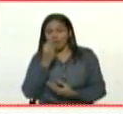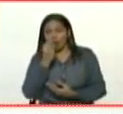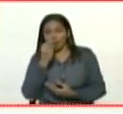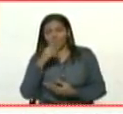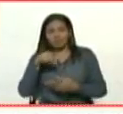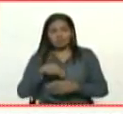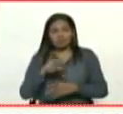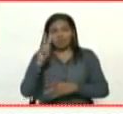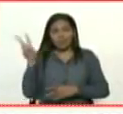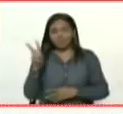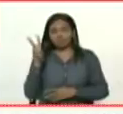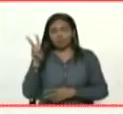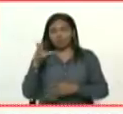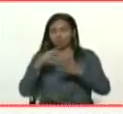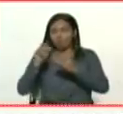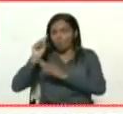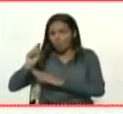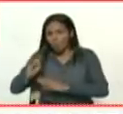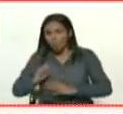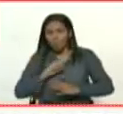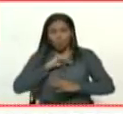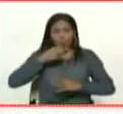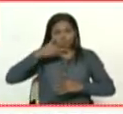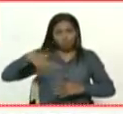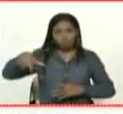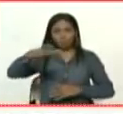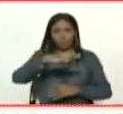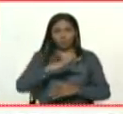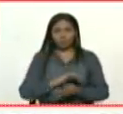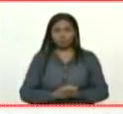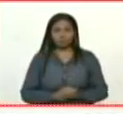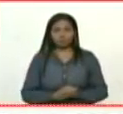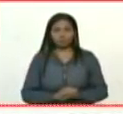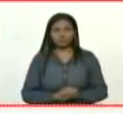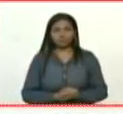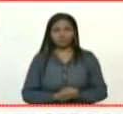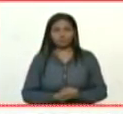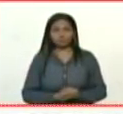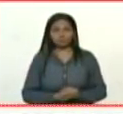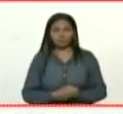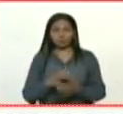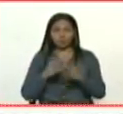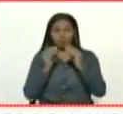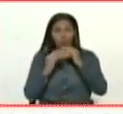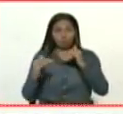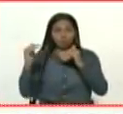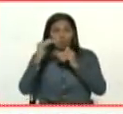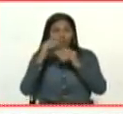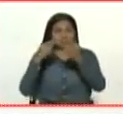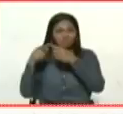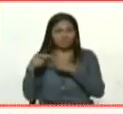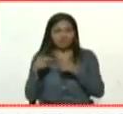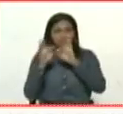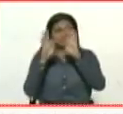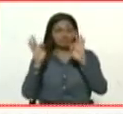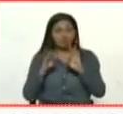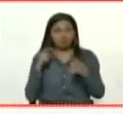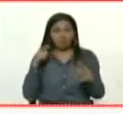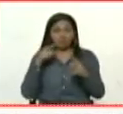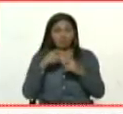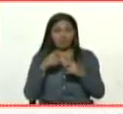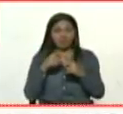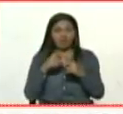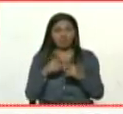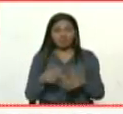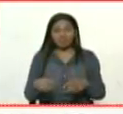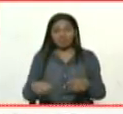y de todas las necesidades alimentarias de nuestro pueblo, a todo nivel, por las distintas vías, por la vía del mercado